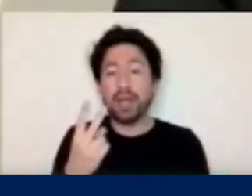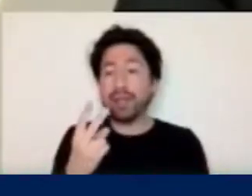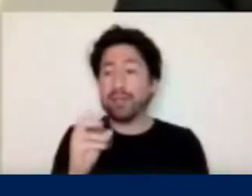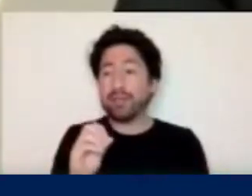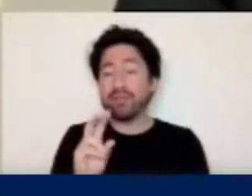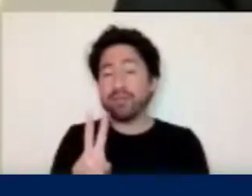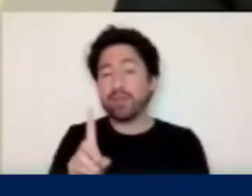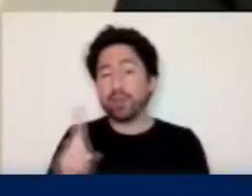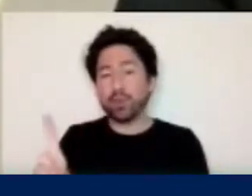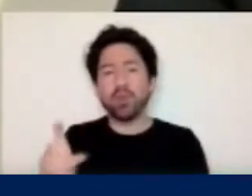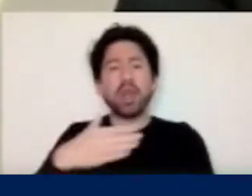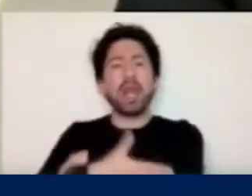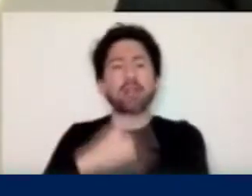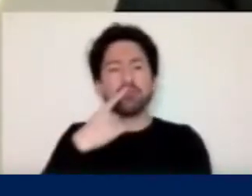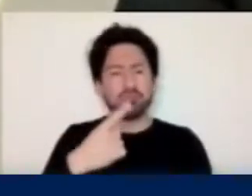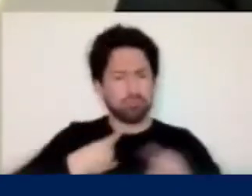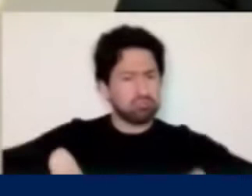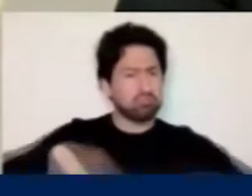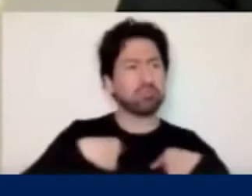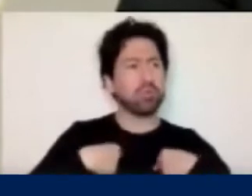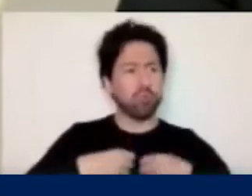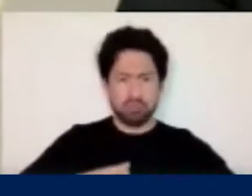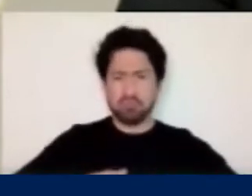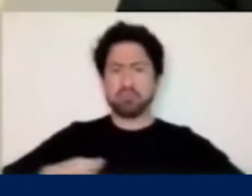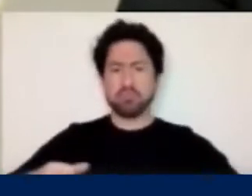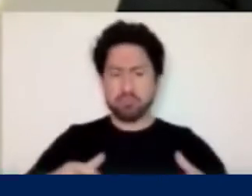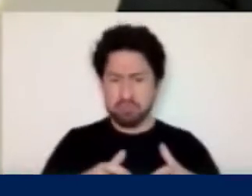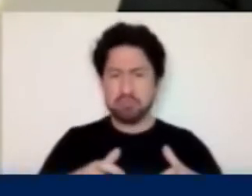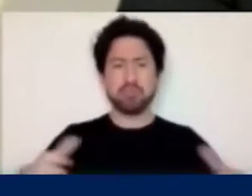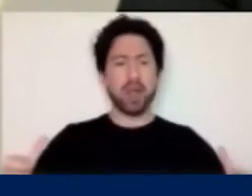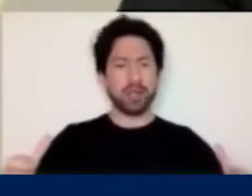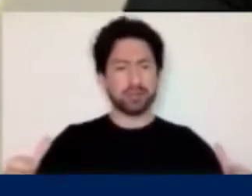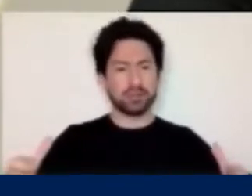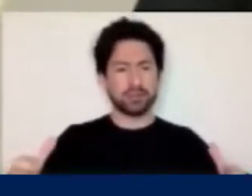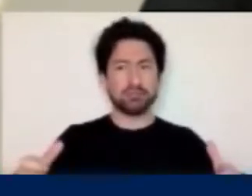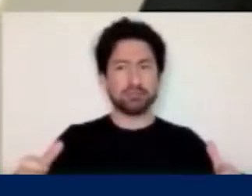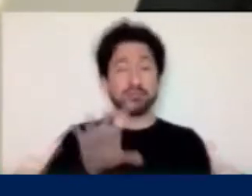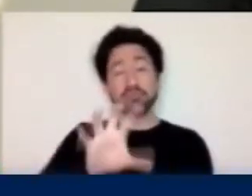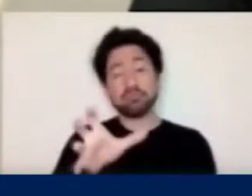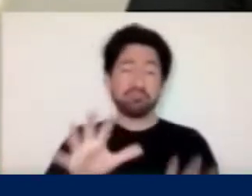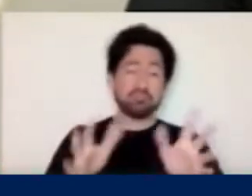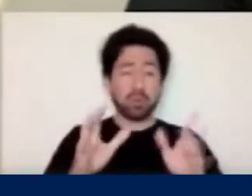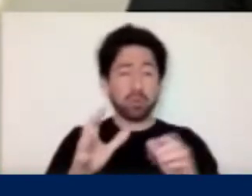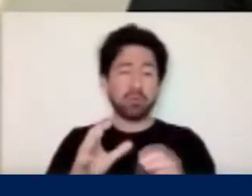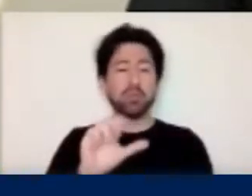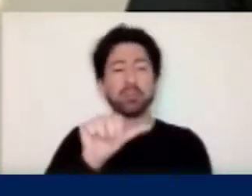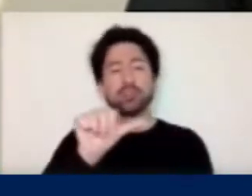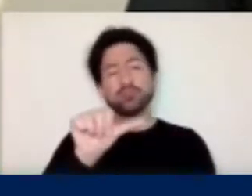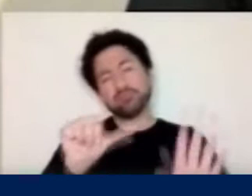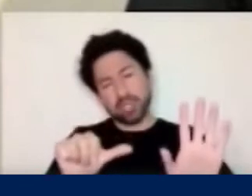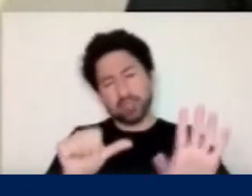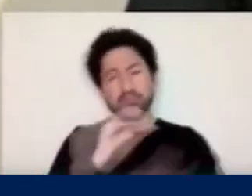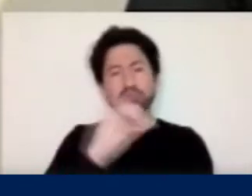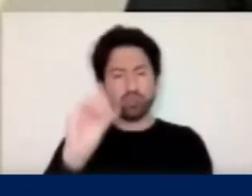Los países dicen vamos a crecer como nunca y vamos a crecer, sí, en promedio la región va a crecer alrededor del 6%. Pero